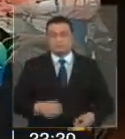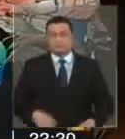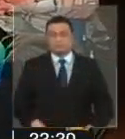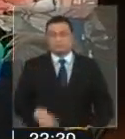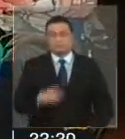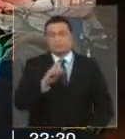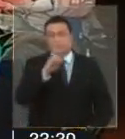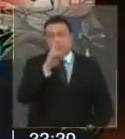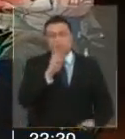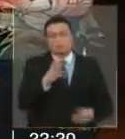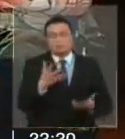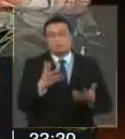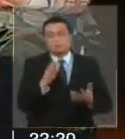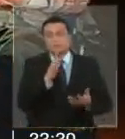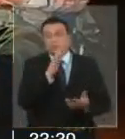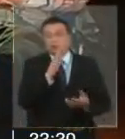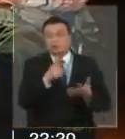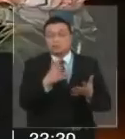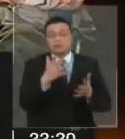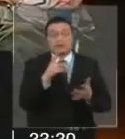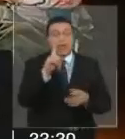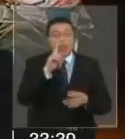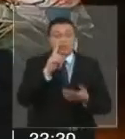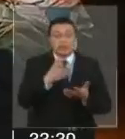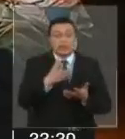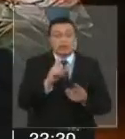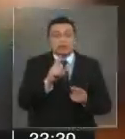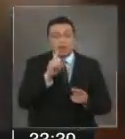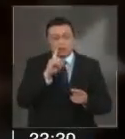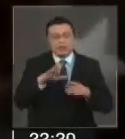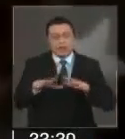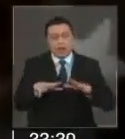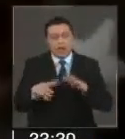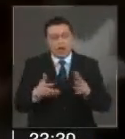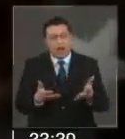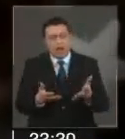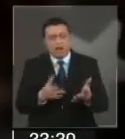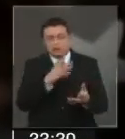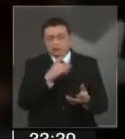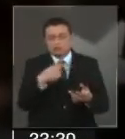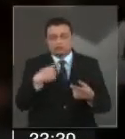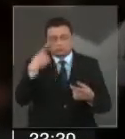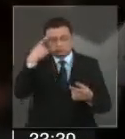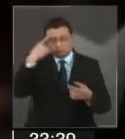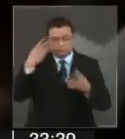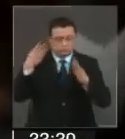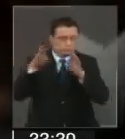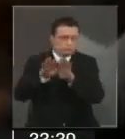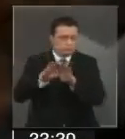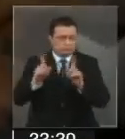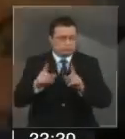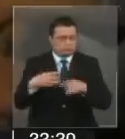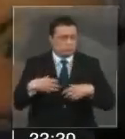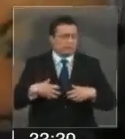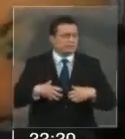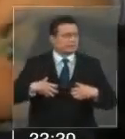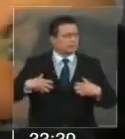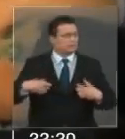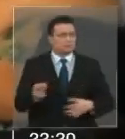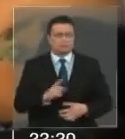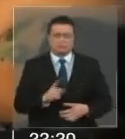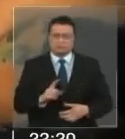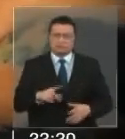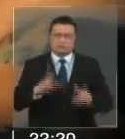Como que, no sé, algo tiene, este niño tiene algo. Yo me cerré completamente y me daba mucha rabia, decía como,